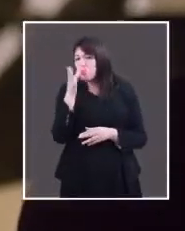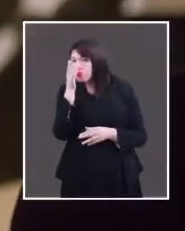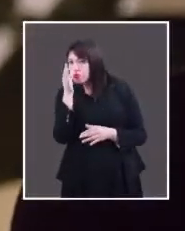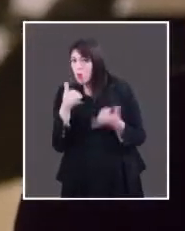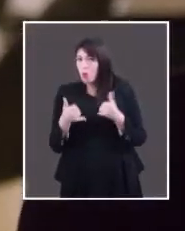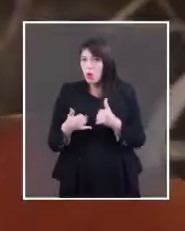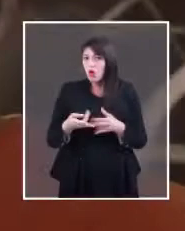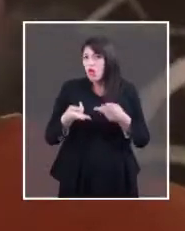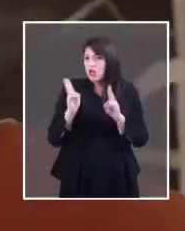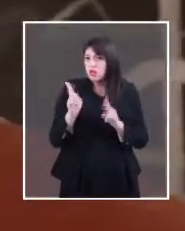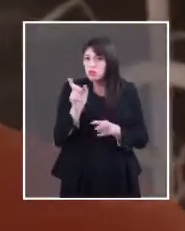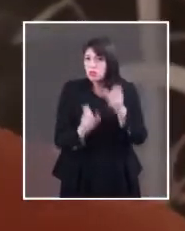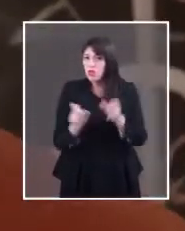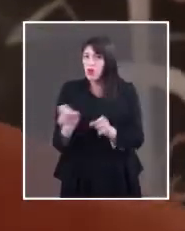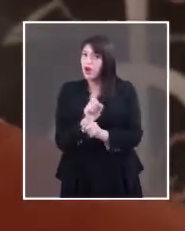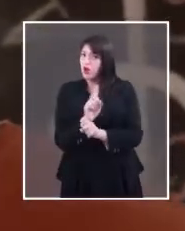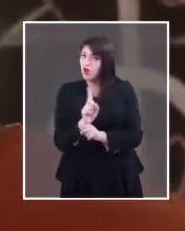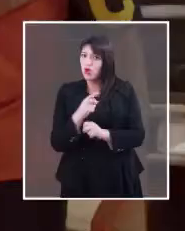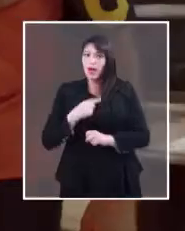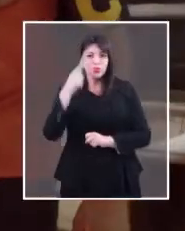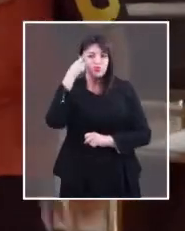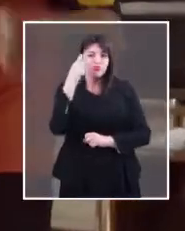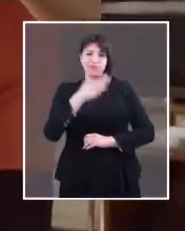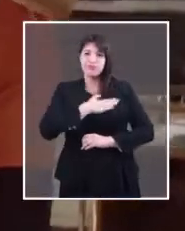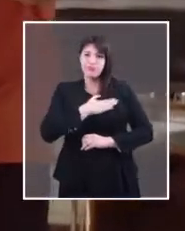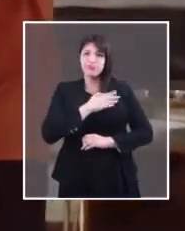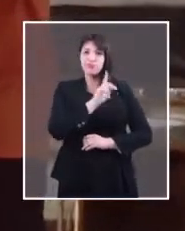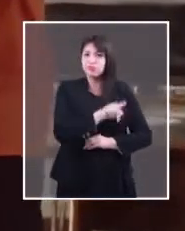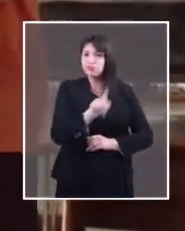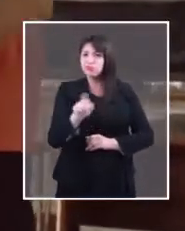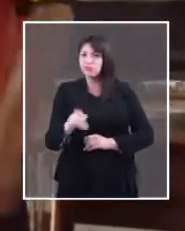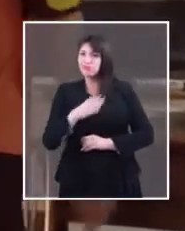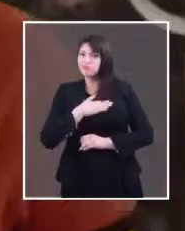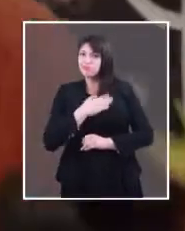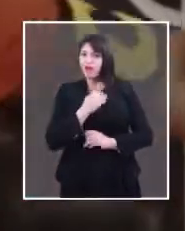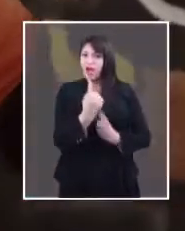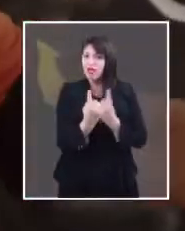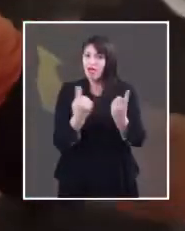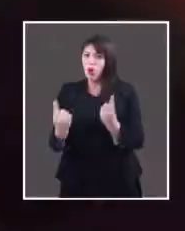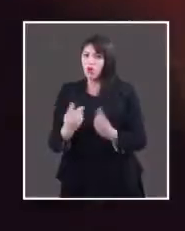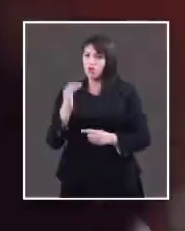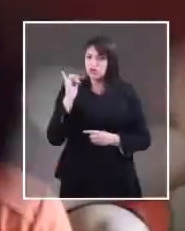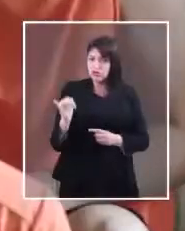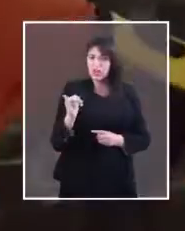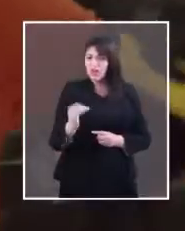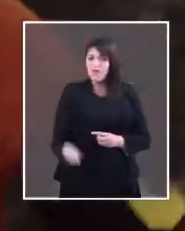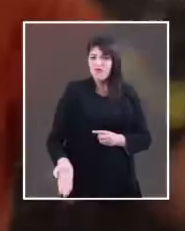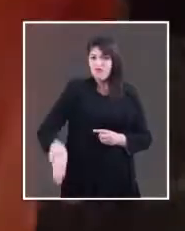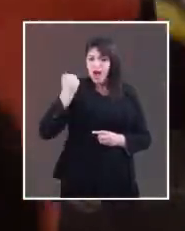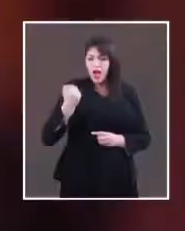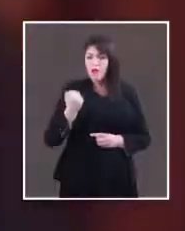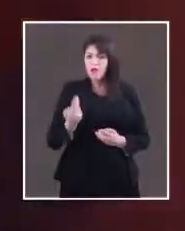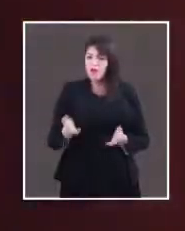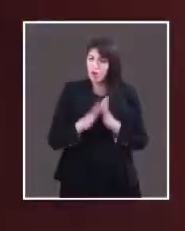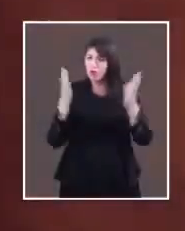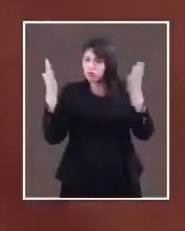derechos de la gente. ¿Y la convicción dónde está? Está aquí. Está dentro de cada uno de nosotros. ¡Sí!